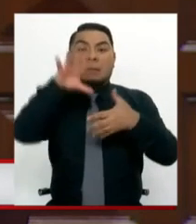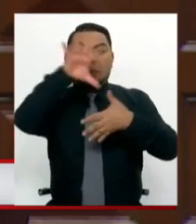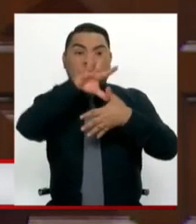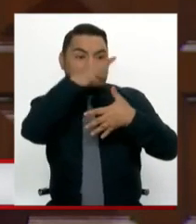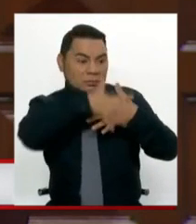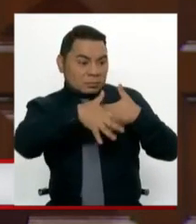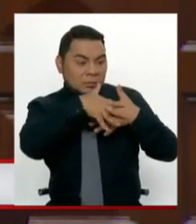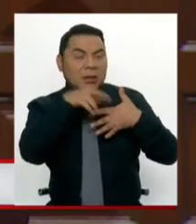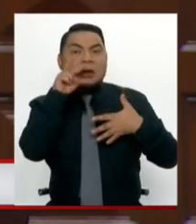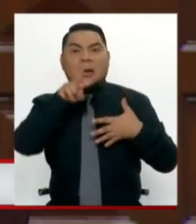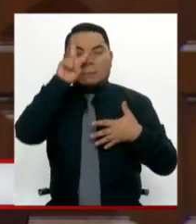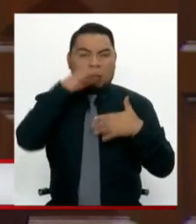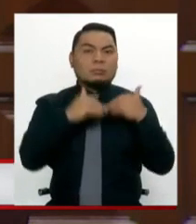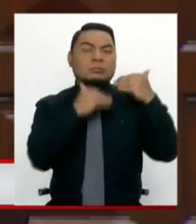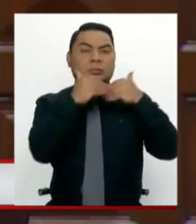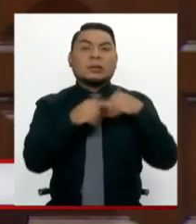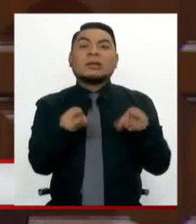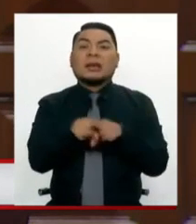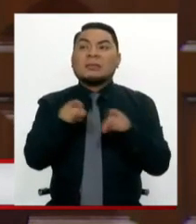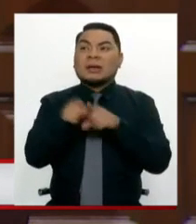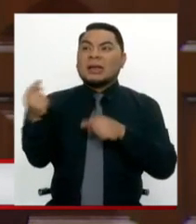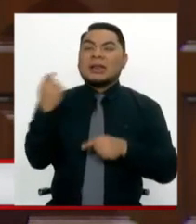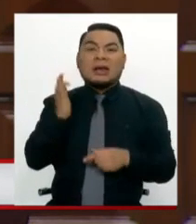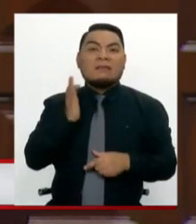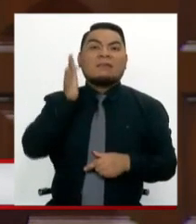y, ante la amenaza de una